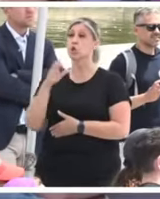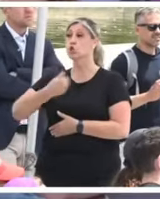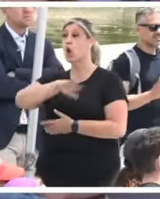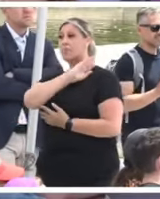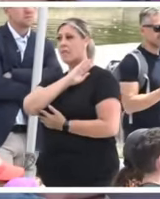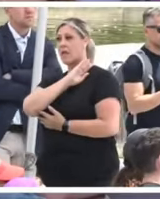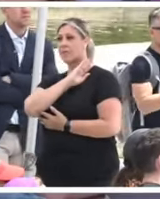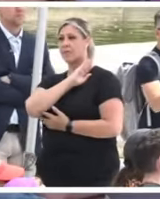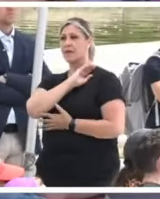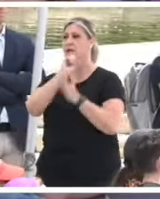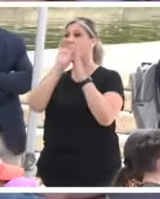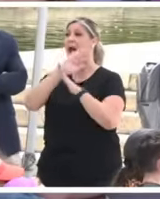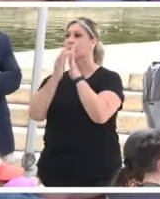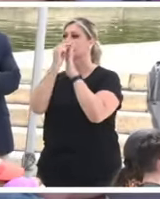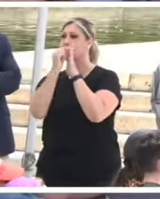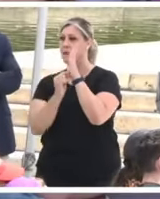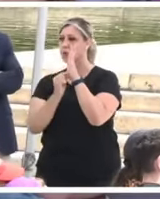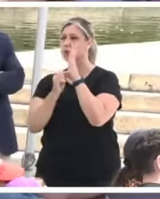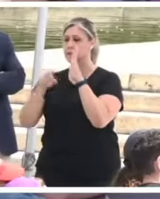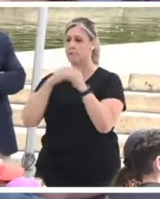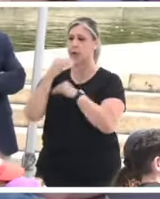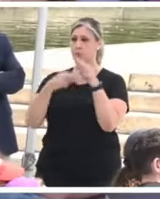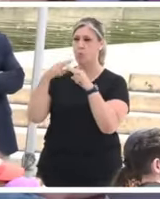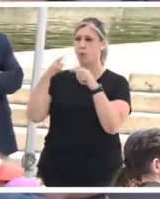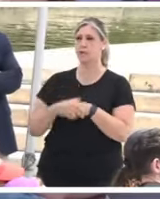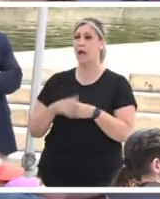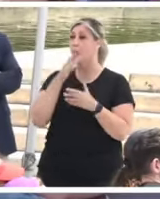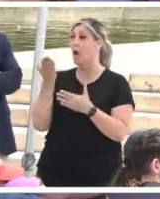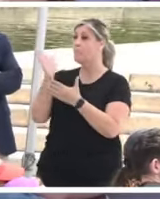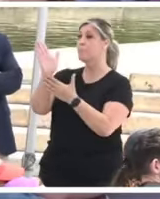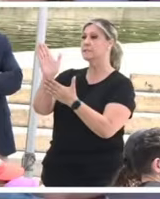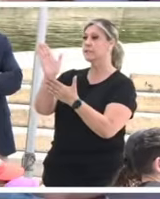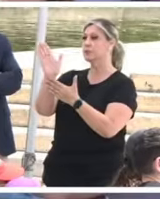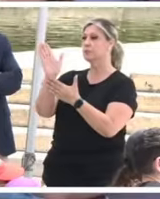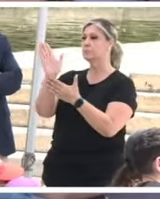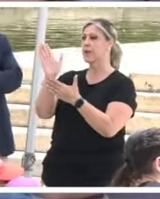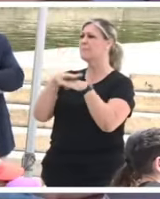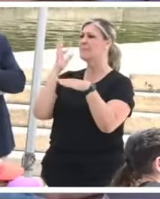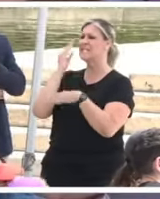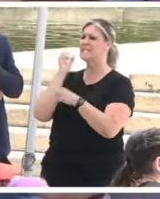Díaz, con datos y con acción política. Os presento a la mejor